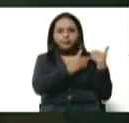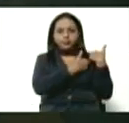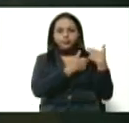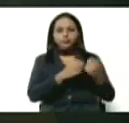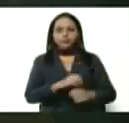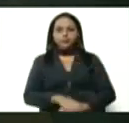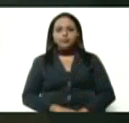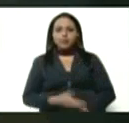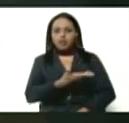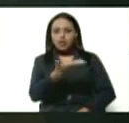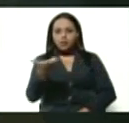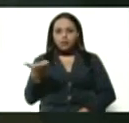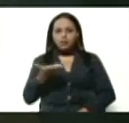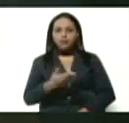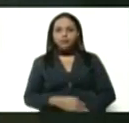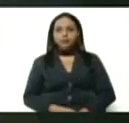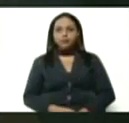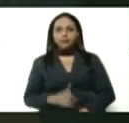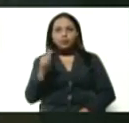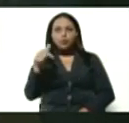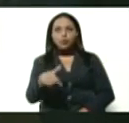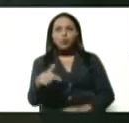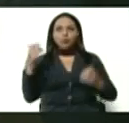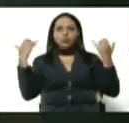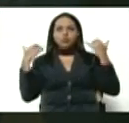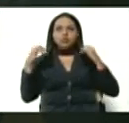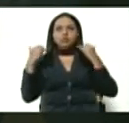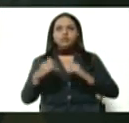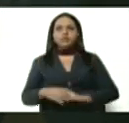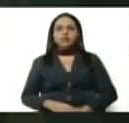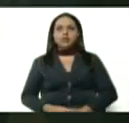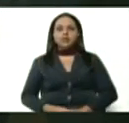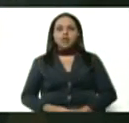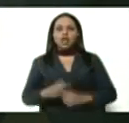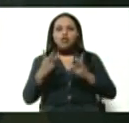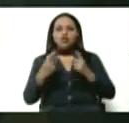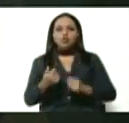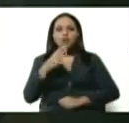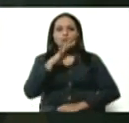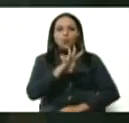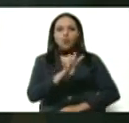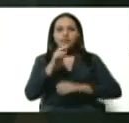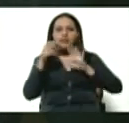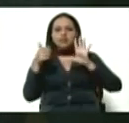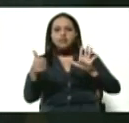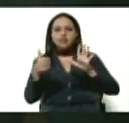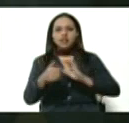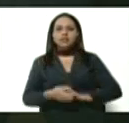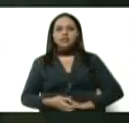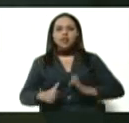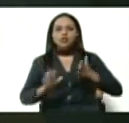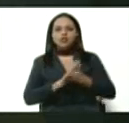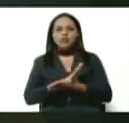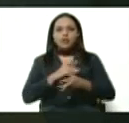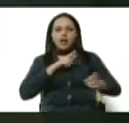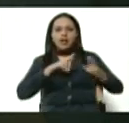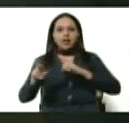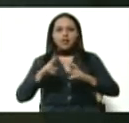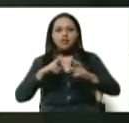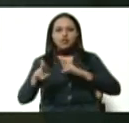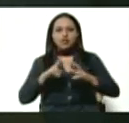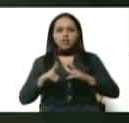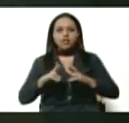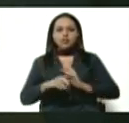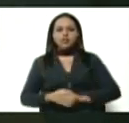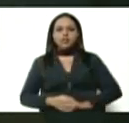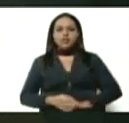todos. Hoy celebramos el 46º aniversario del establecimiento de las relaciones